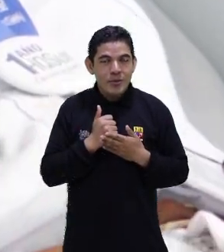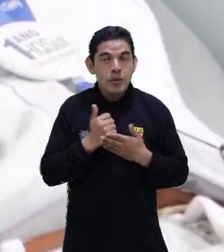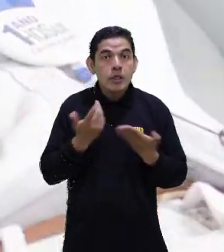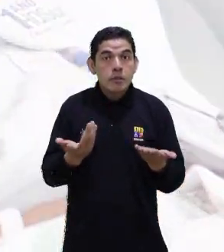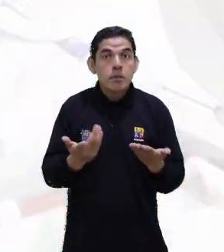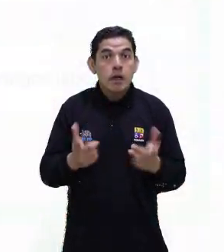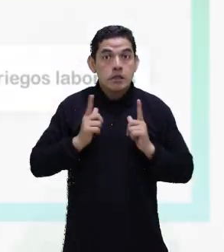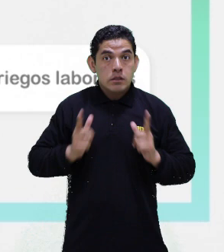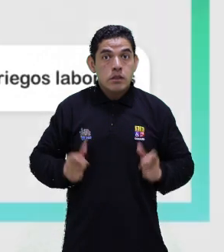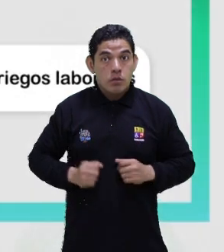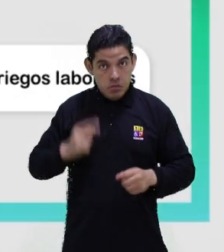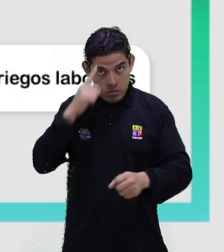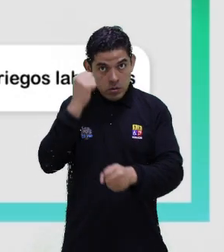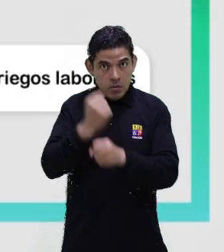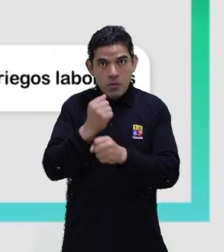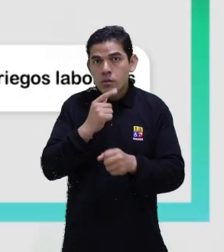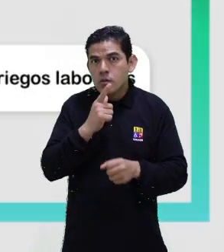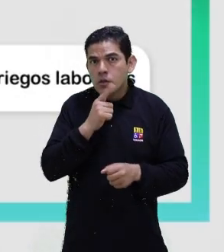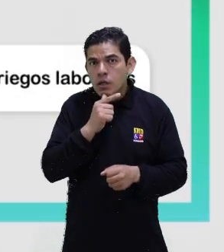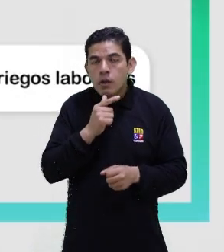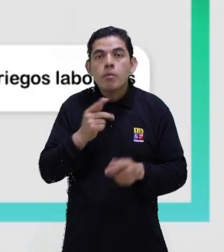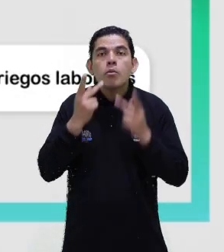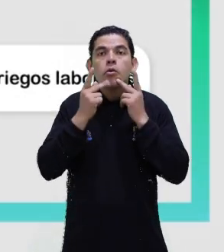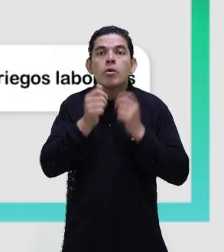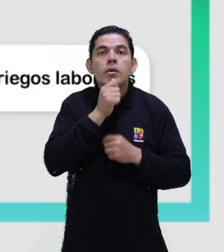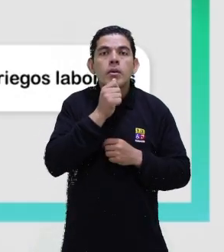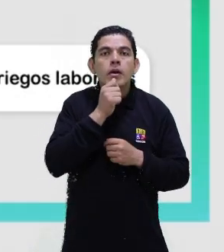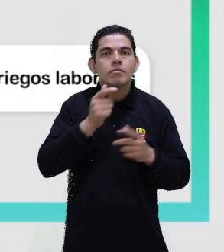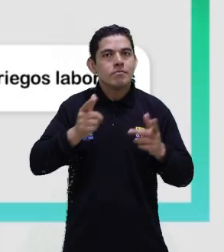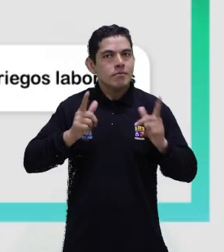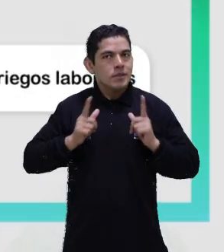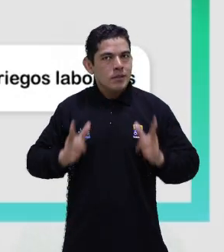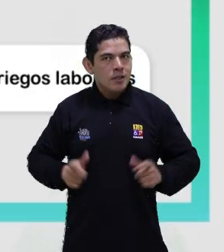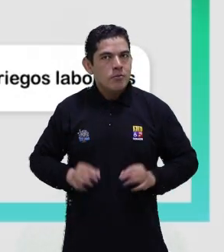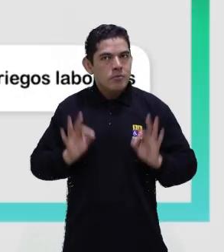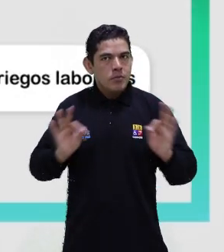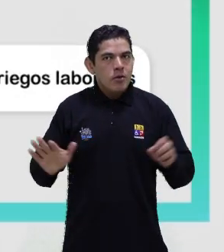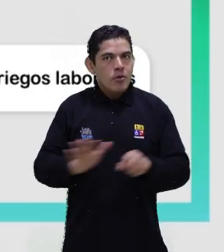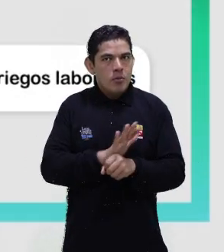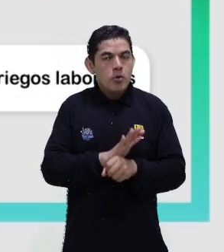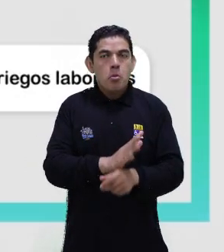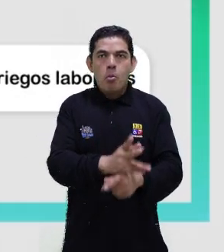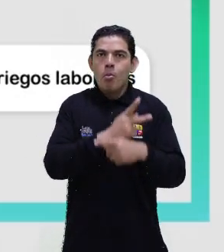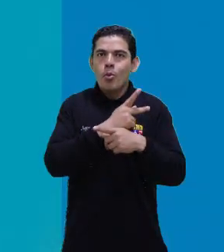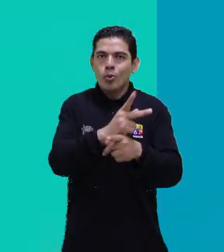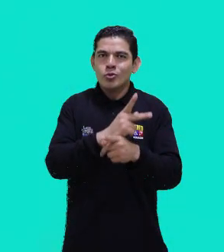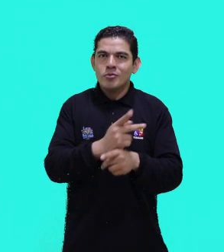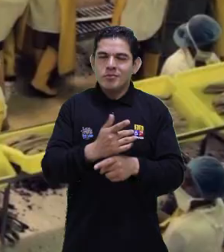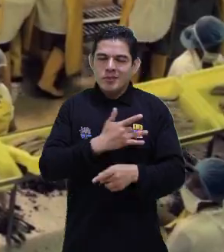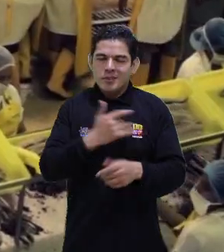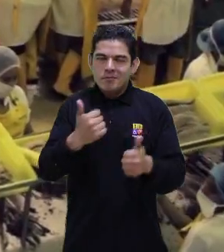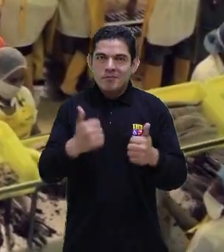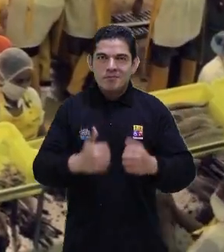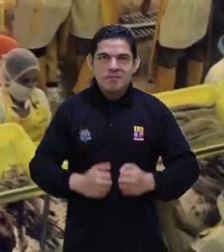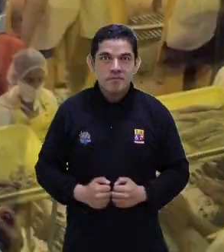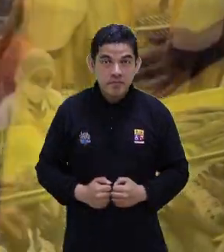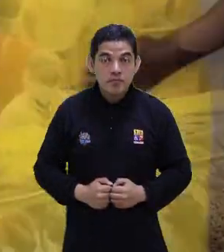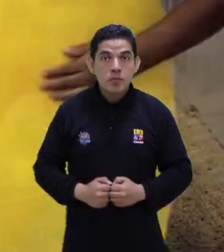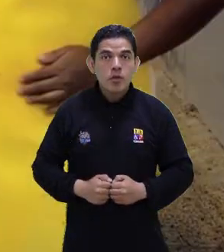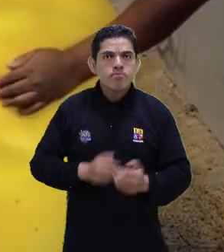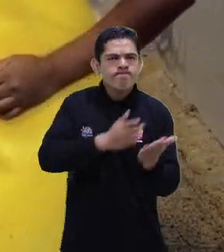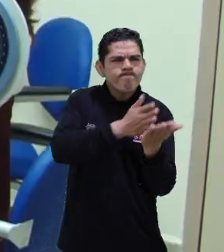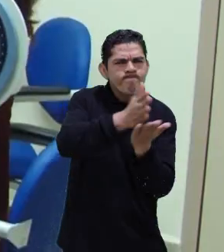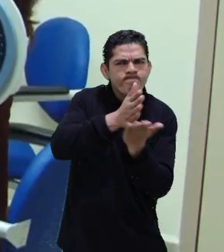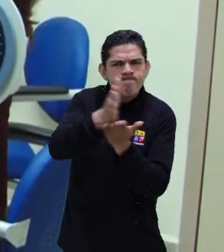trabajadores y servidores públicos son salud integral, bienestar laboral y productividad. Las líneas estratégicas